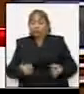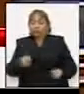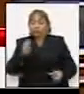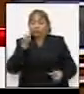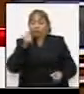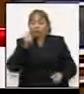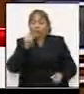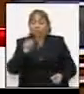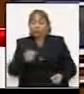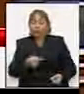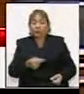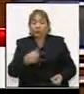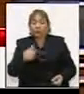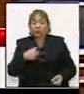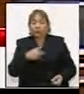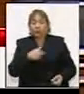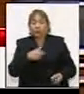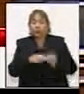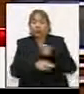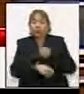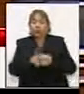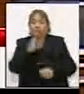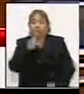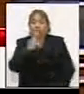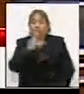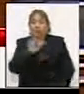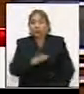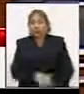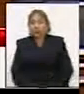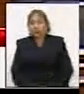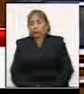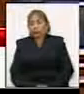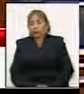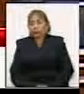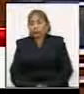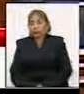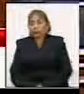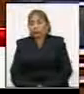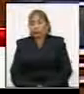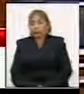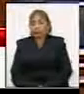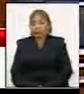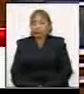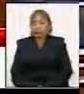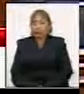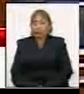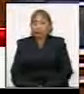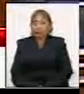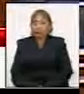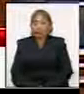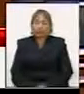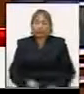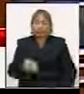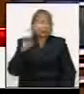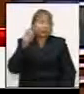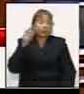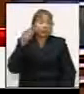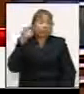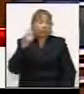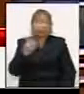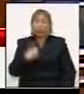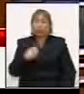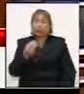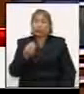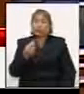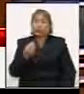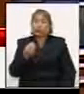10.000 habitantes en nuestro país es 25. Piura, presidenta, tiene 12.